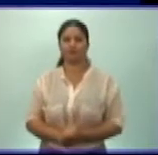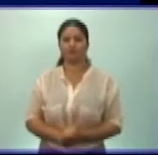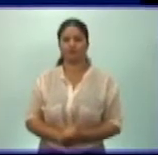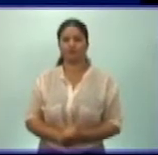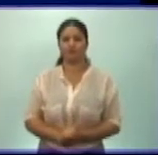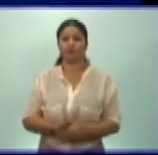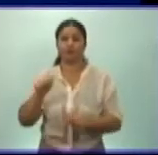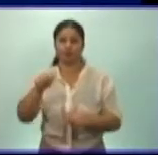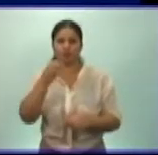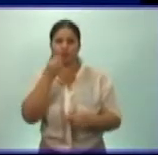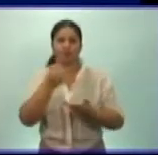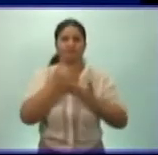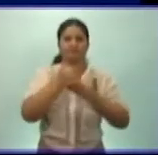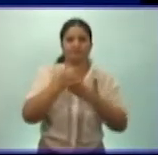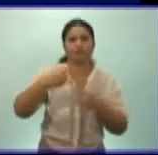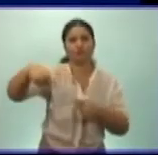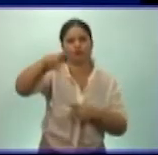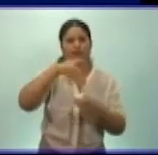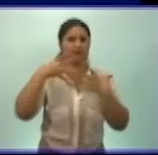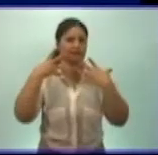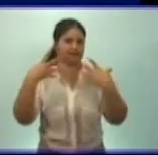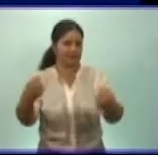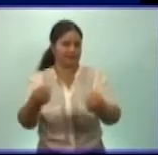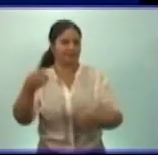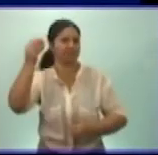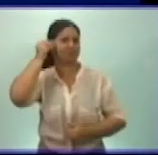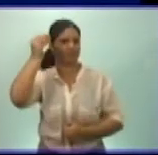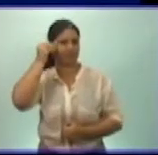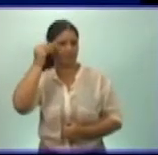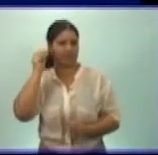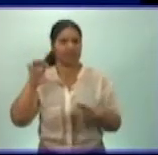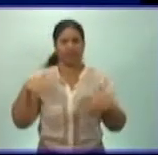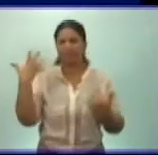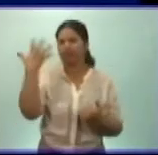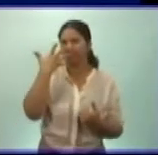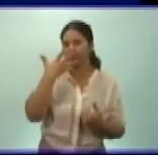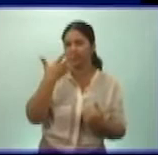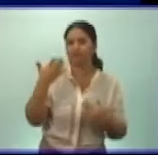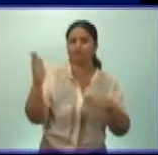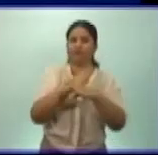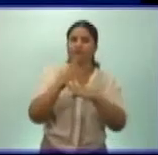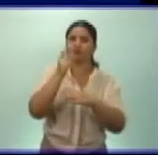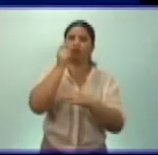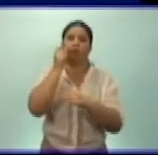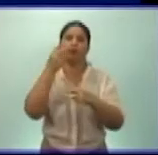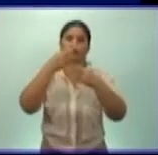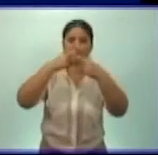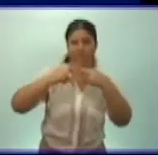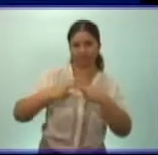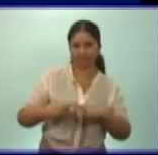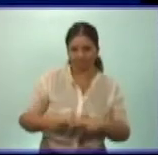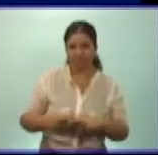su nivel cultural y porque, por supuesto, también pertenecen a una época.